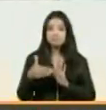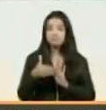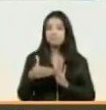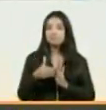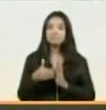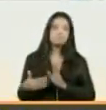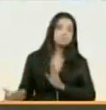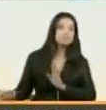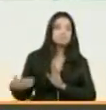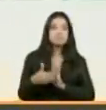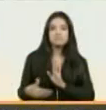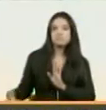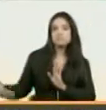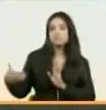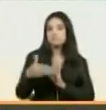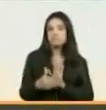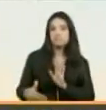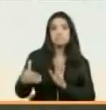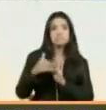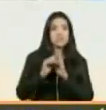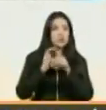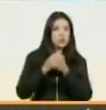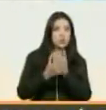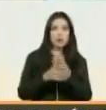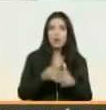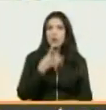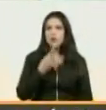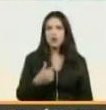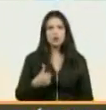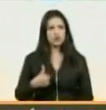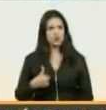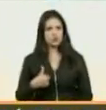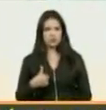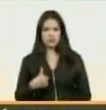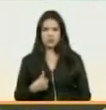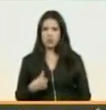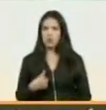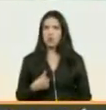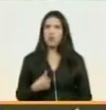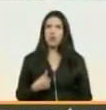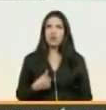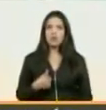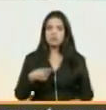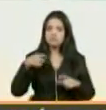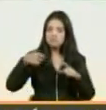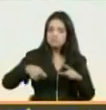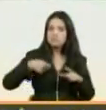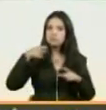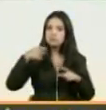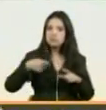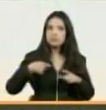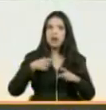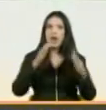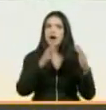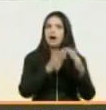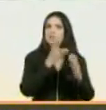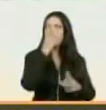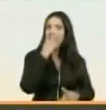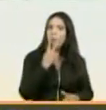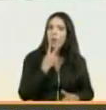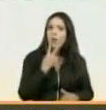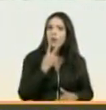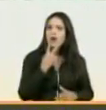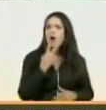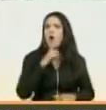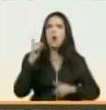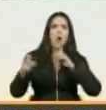ataques, de la jauría que se desataba, lo dijo. Yo no sabía que poner un plato de comida en la casa de un pobre iba a generar tanto